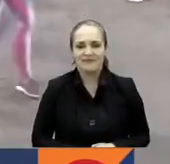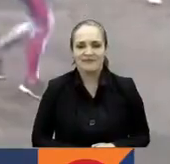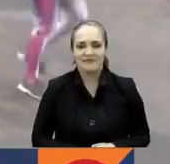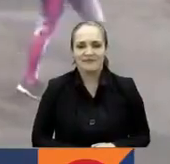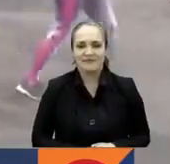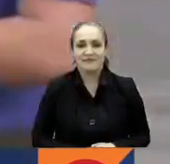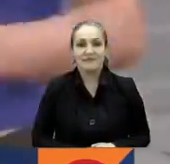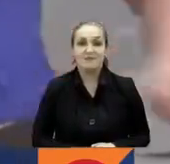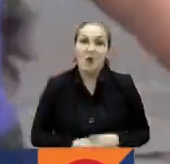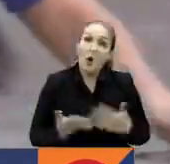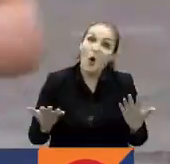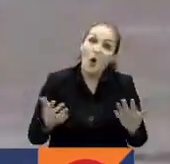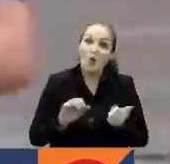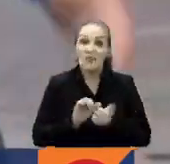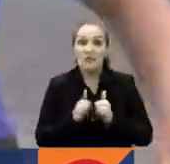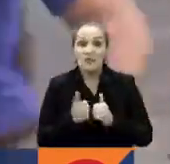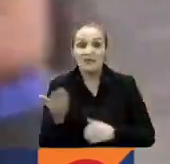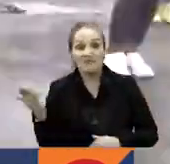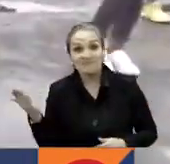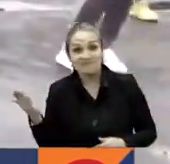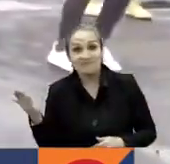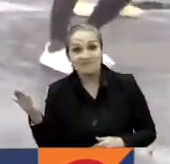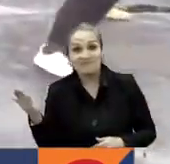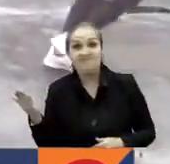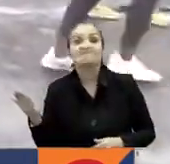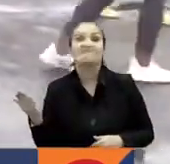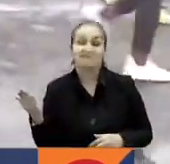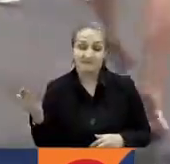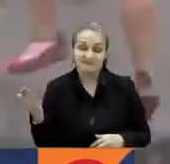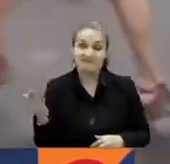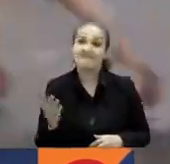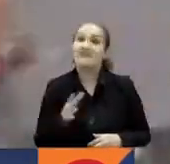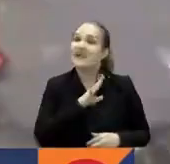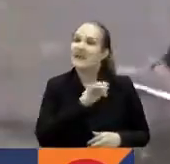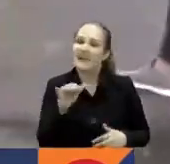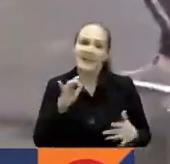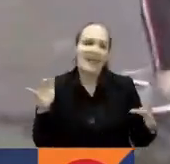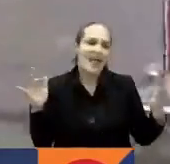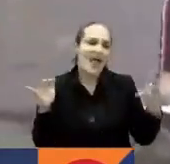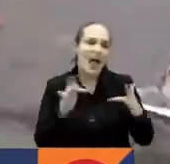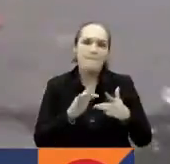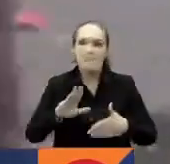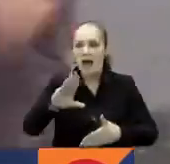O festejar con deporte. Por eso es catalogado como la capital deportiva de América.